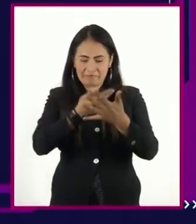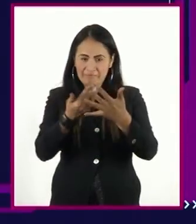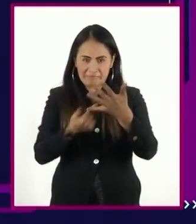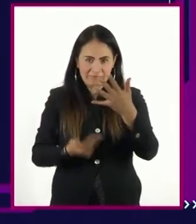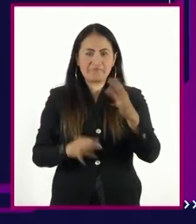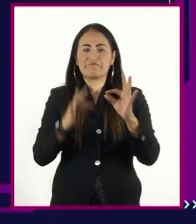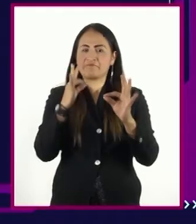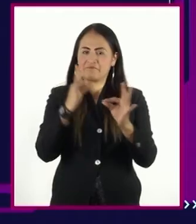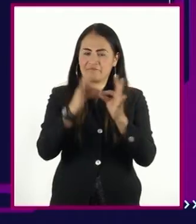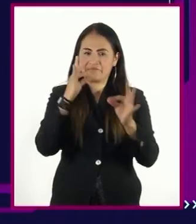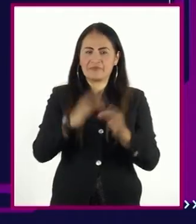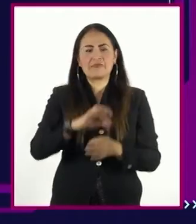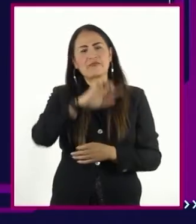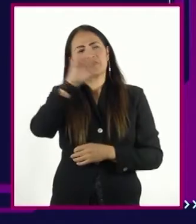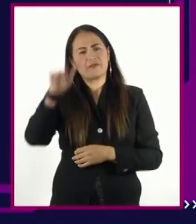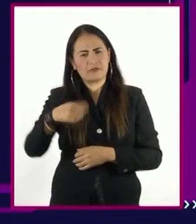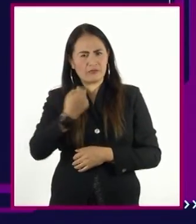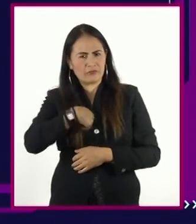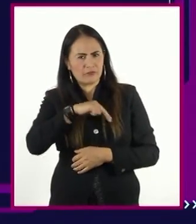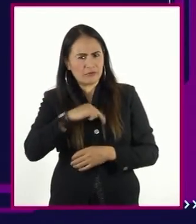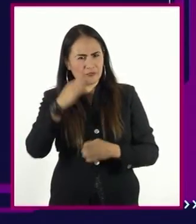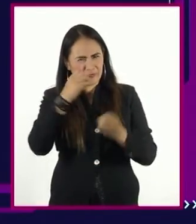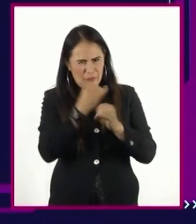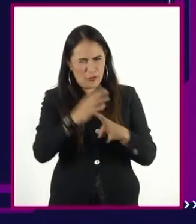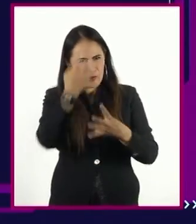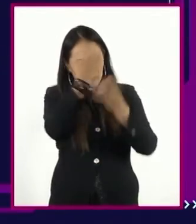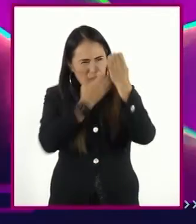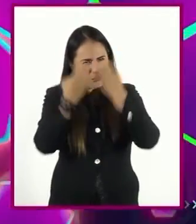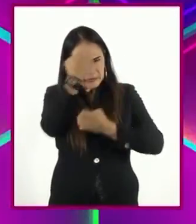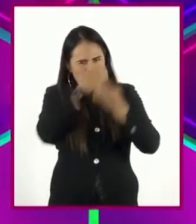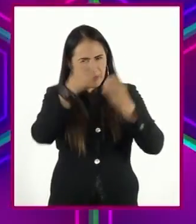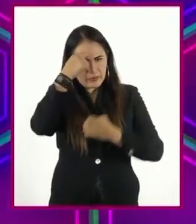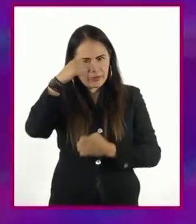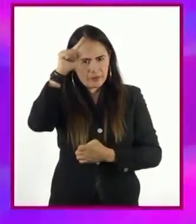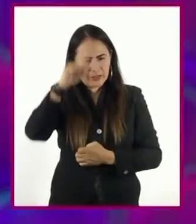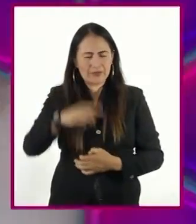y podemos analizar la información de manera sencilla.